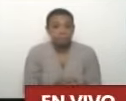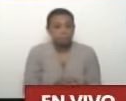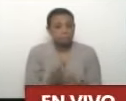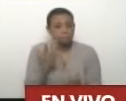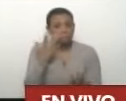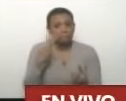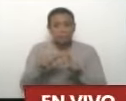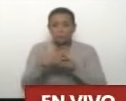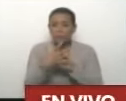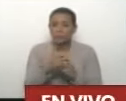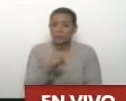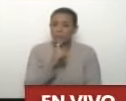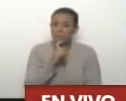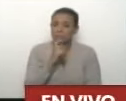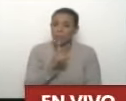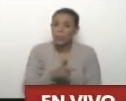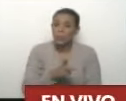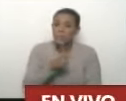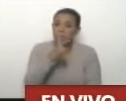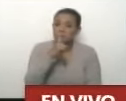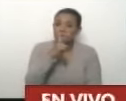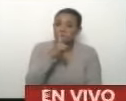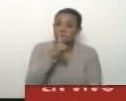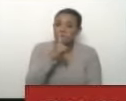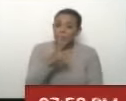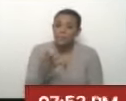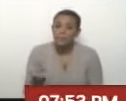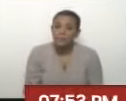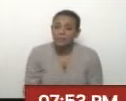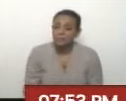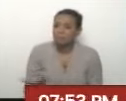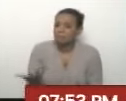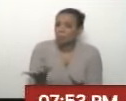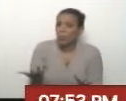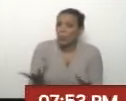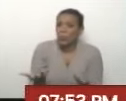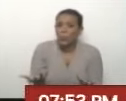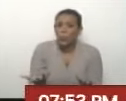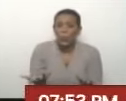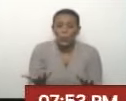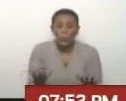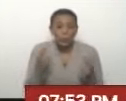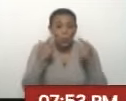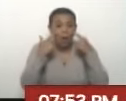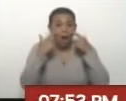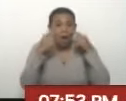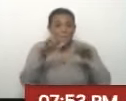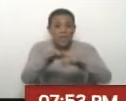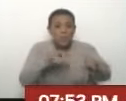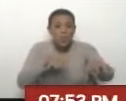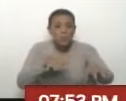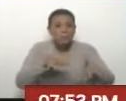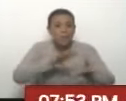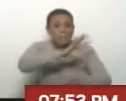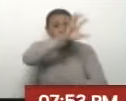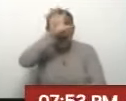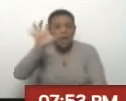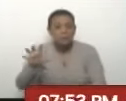cosa terrible, horrorosa, que tiene sacudido la opinión pública mundial. Nos lo